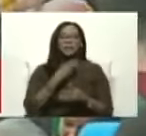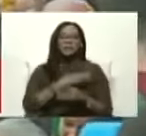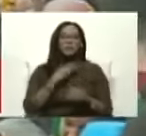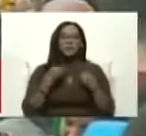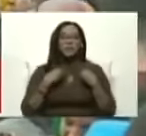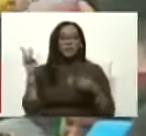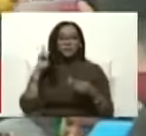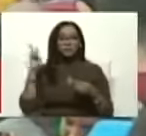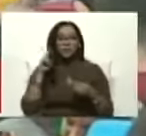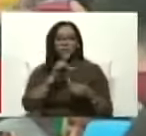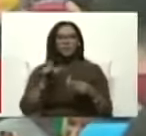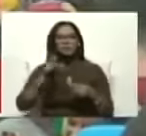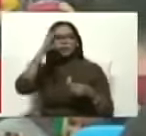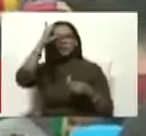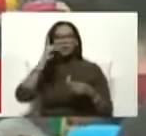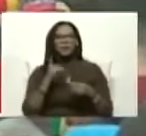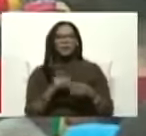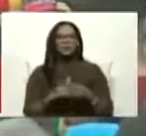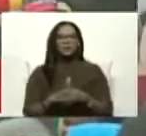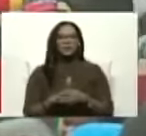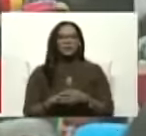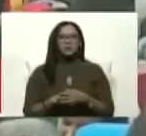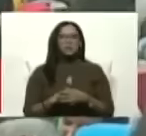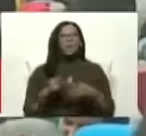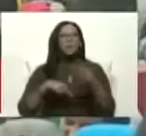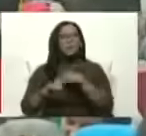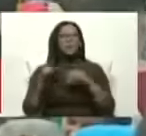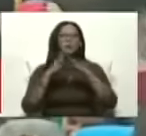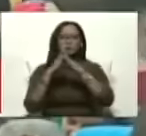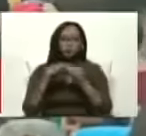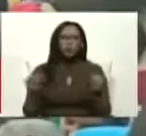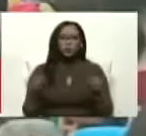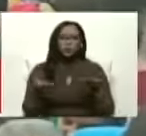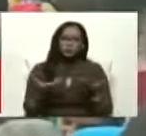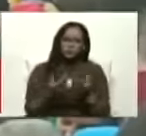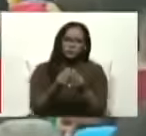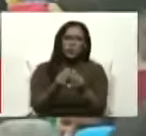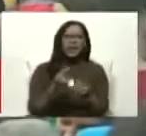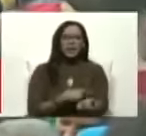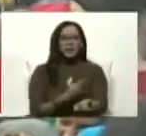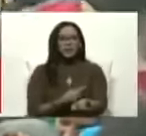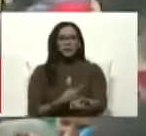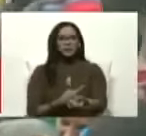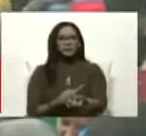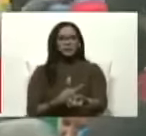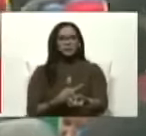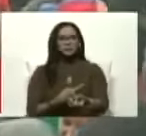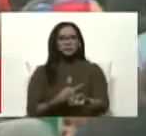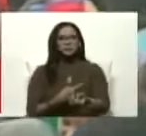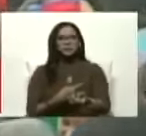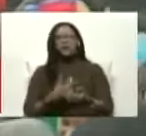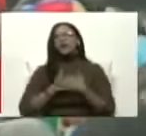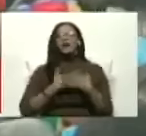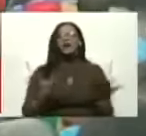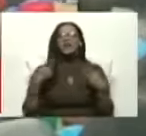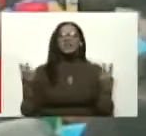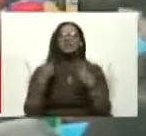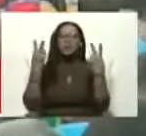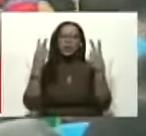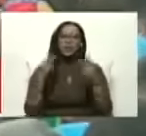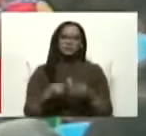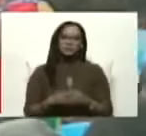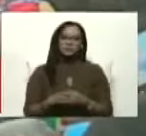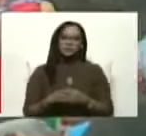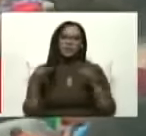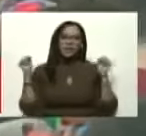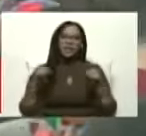las personas con discapacidad. Vamos todos y todas, hermanos y hermanas, a garantizar la victoria.